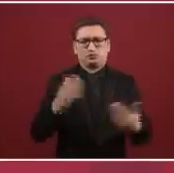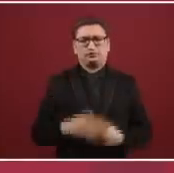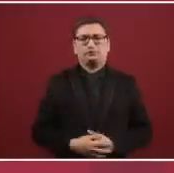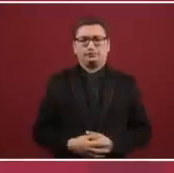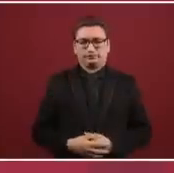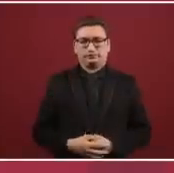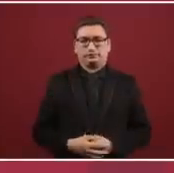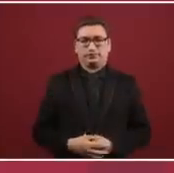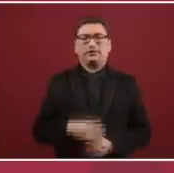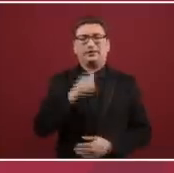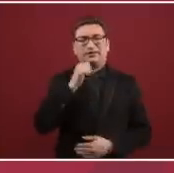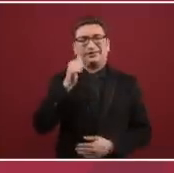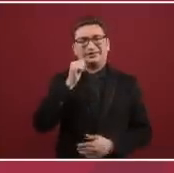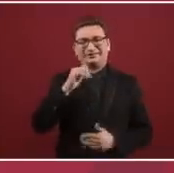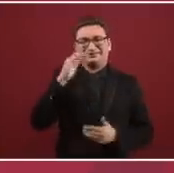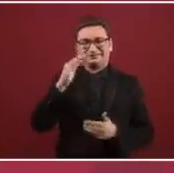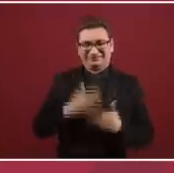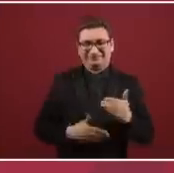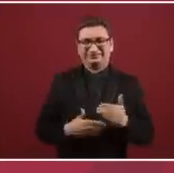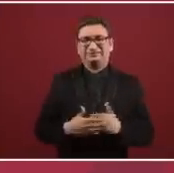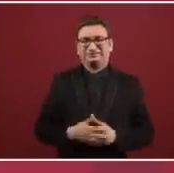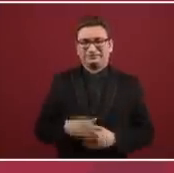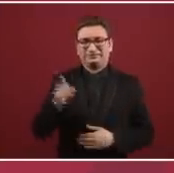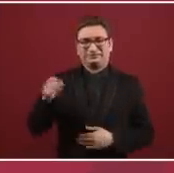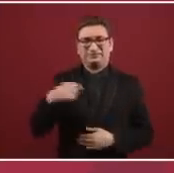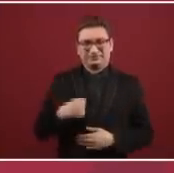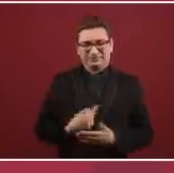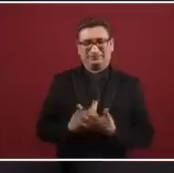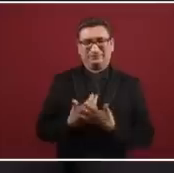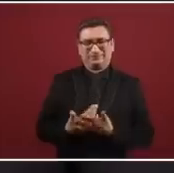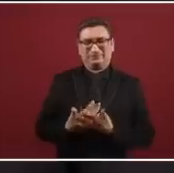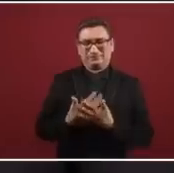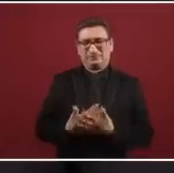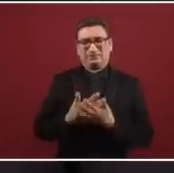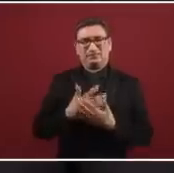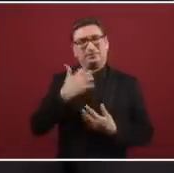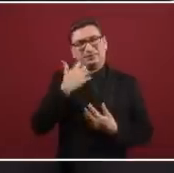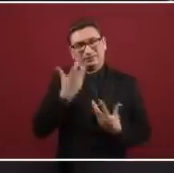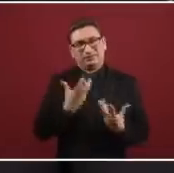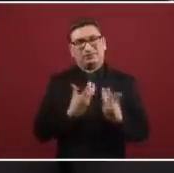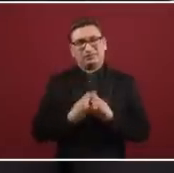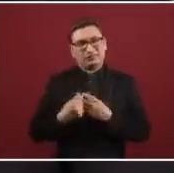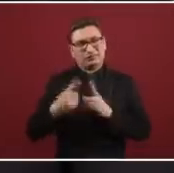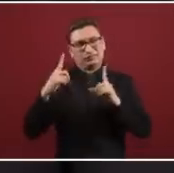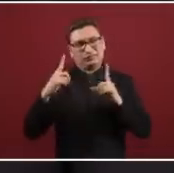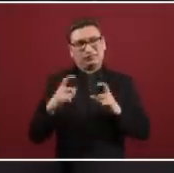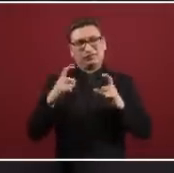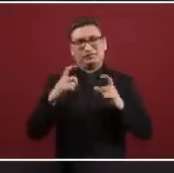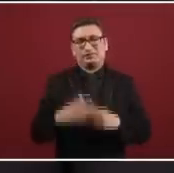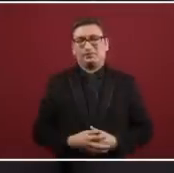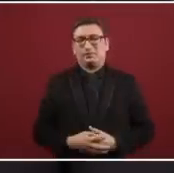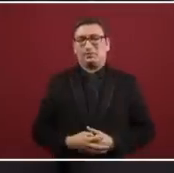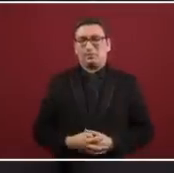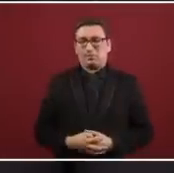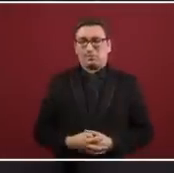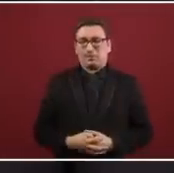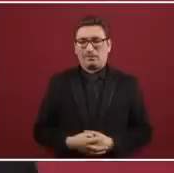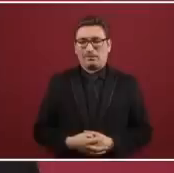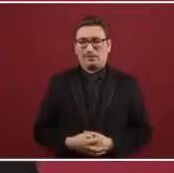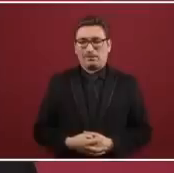Cuando terminé ayer, me esperó porque quería tomarse una foto